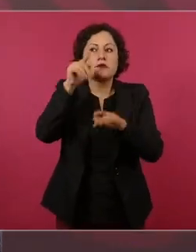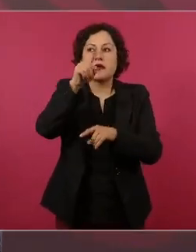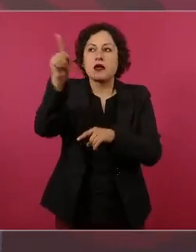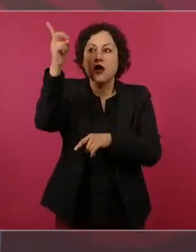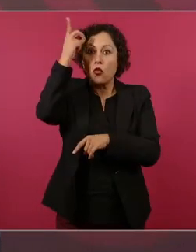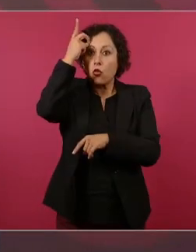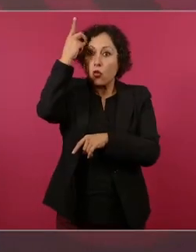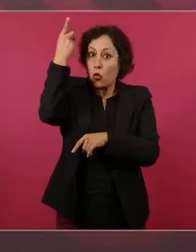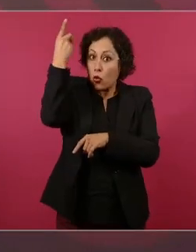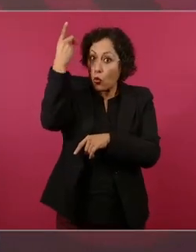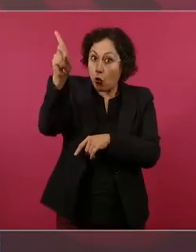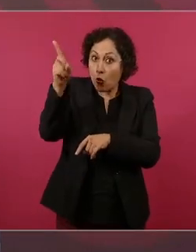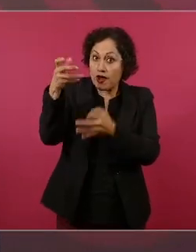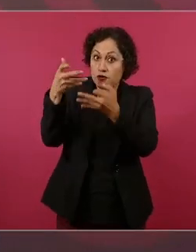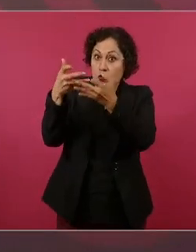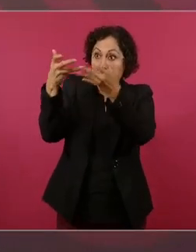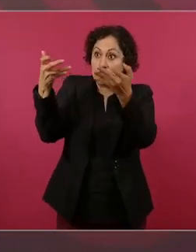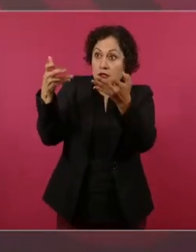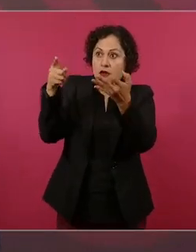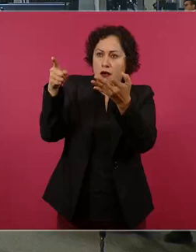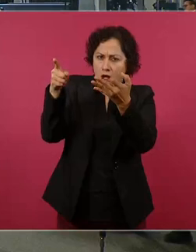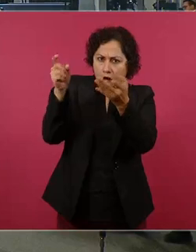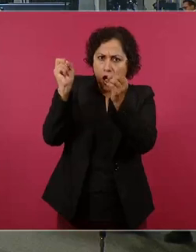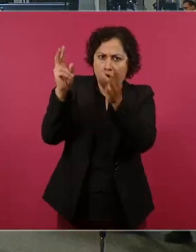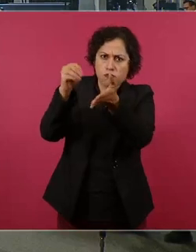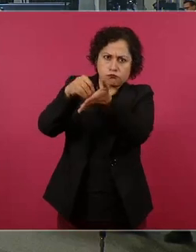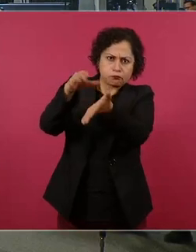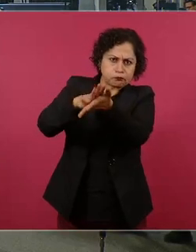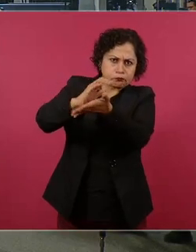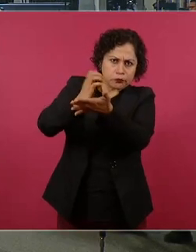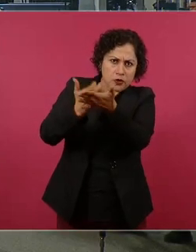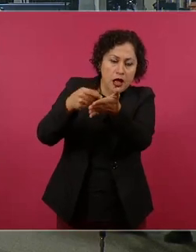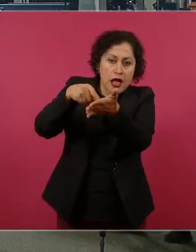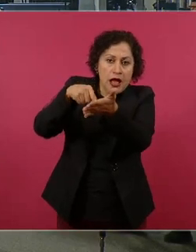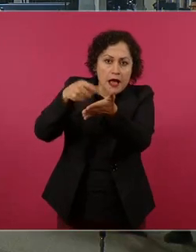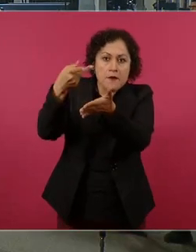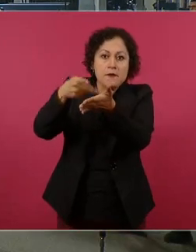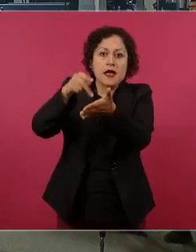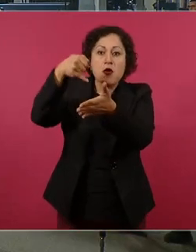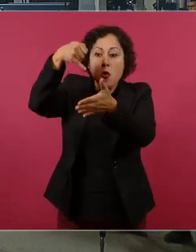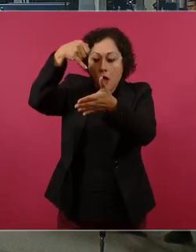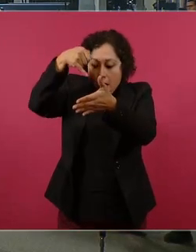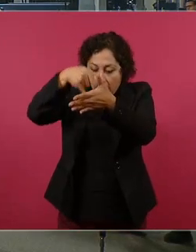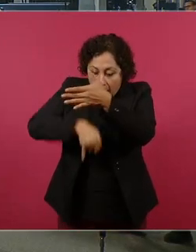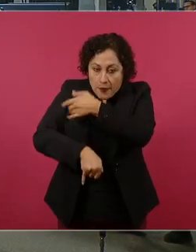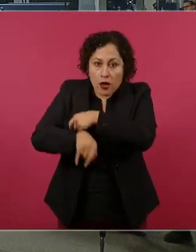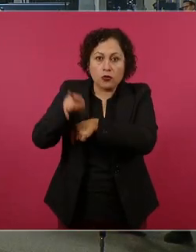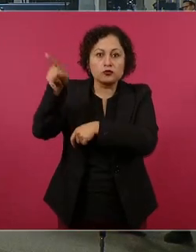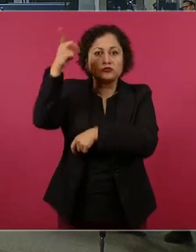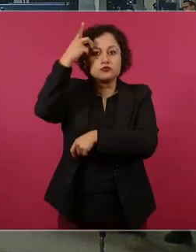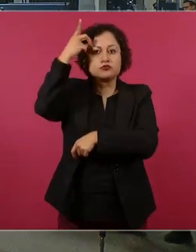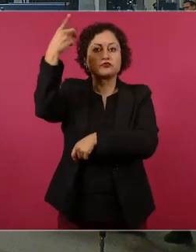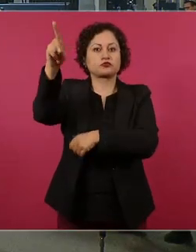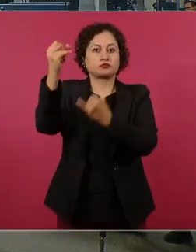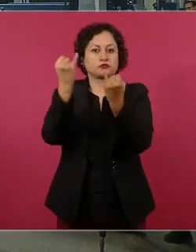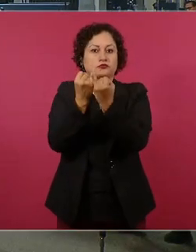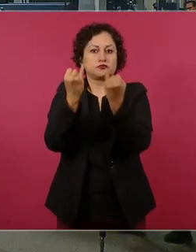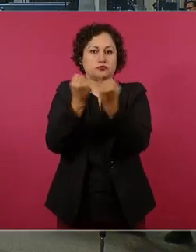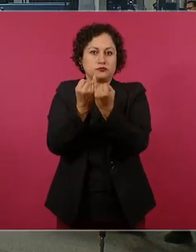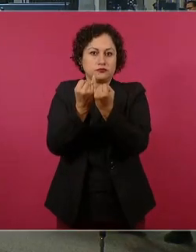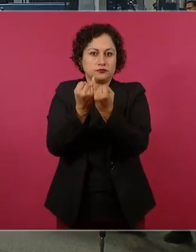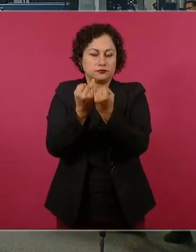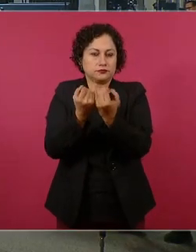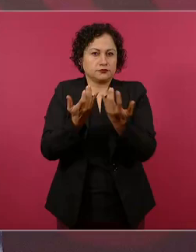era también el dueño del subsuelo, de lo que había en el subsuelo, porque así está la legislación